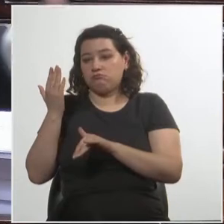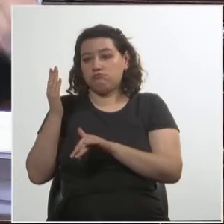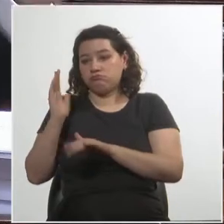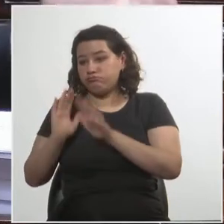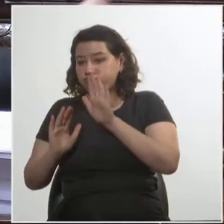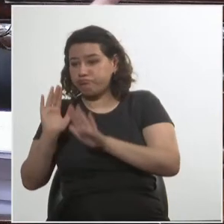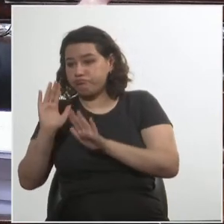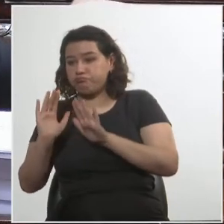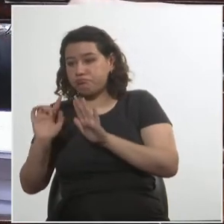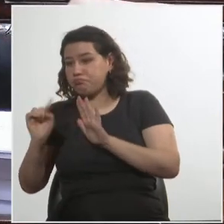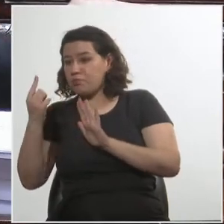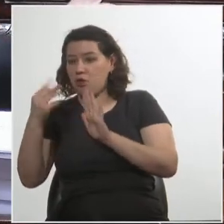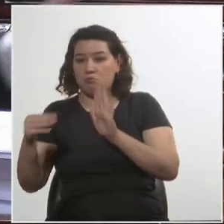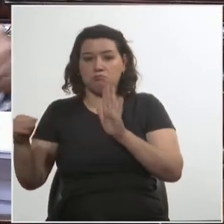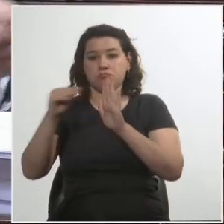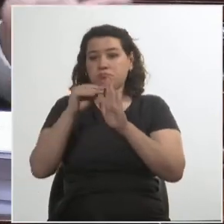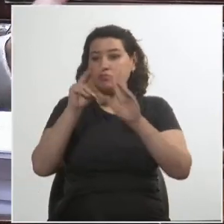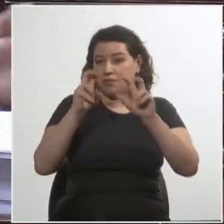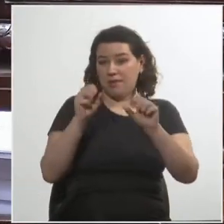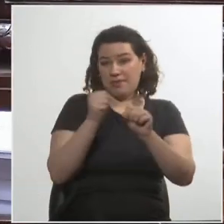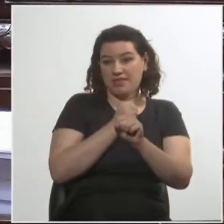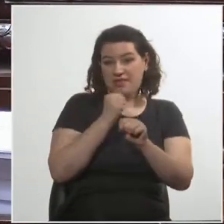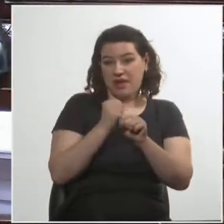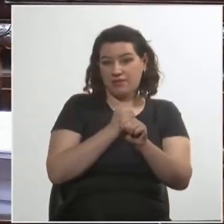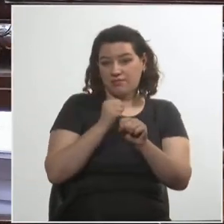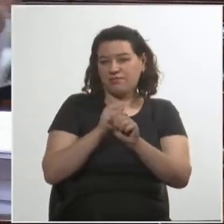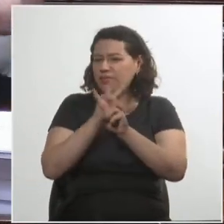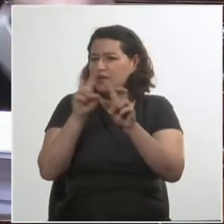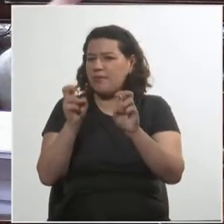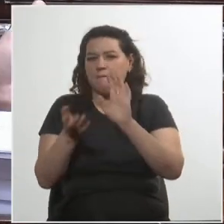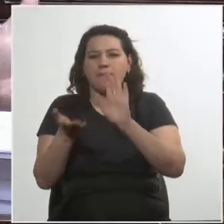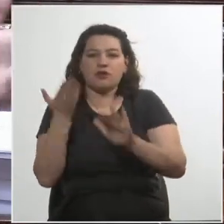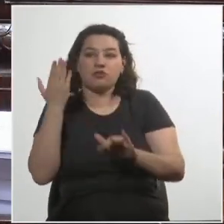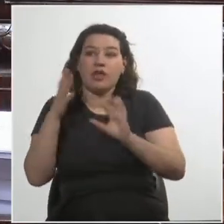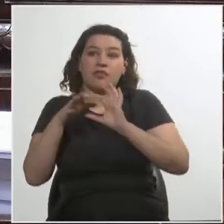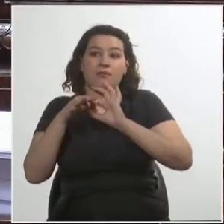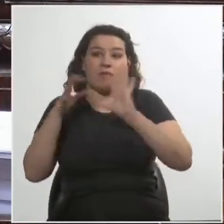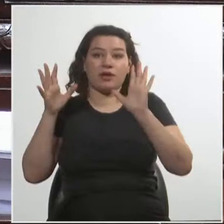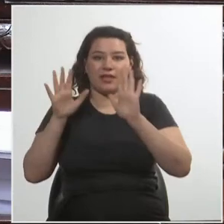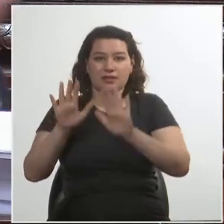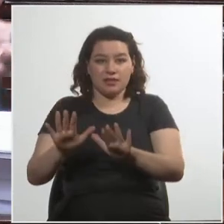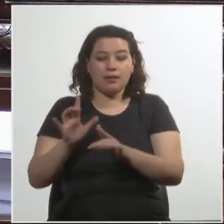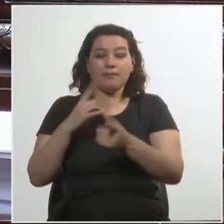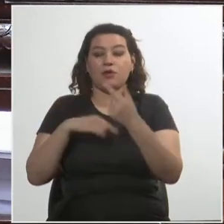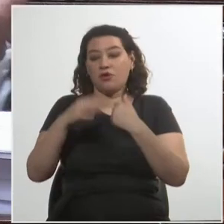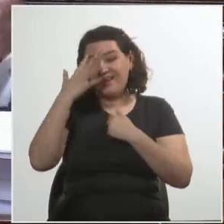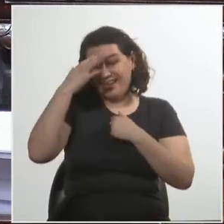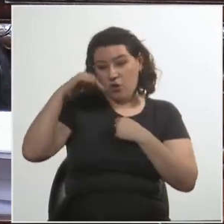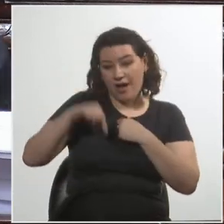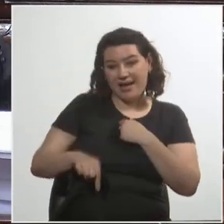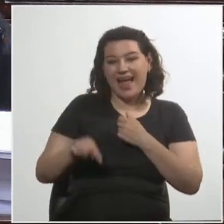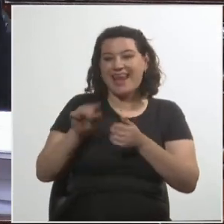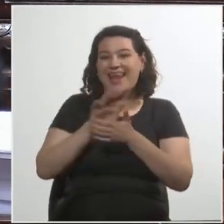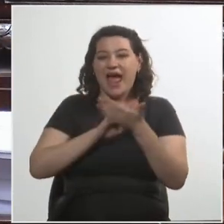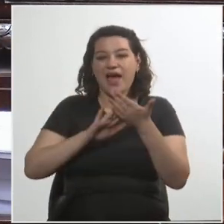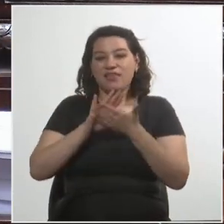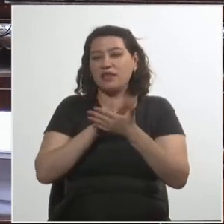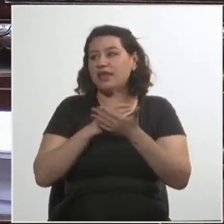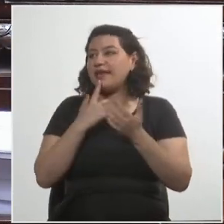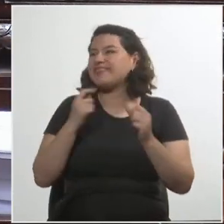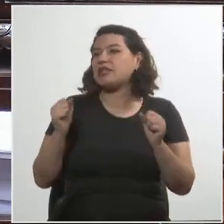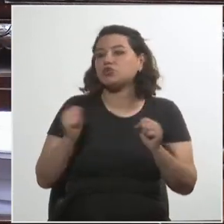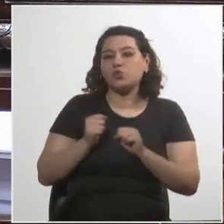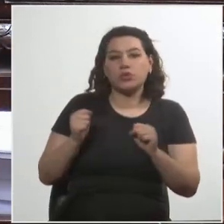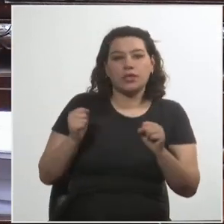en primer lugar son cuestiones de las mayorías y de la democracia y creo que en esta casa nadie puede asustarse